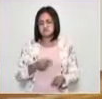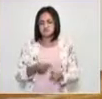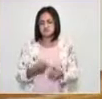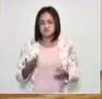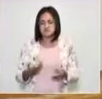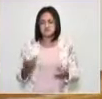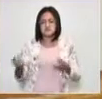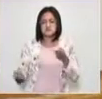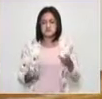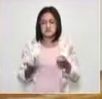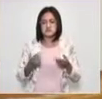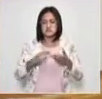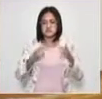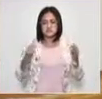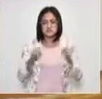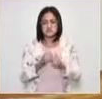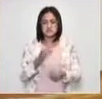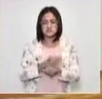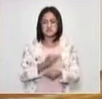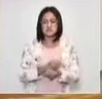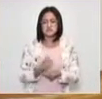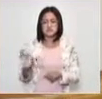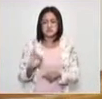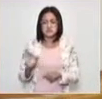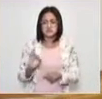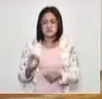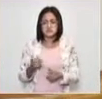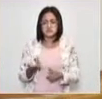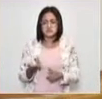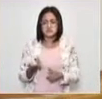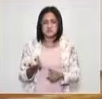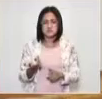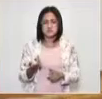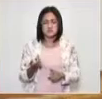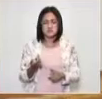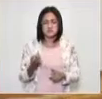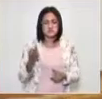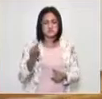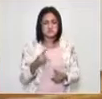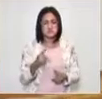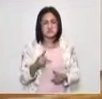consulta popular relacionada, en este caso, con la revocación de mandato.